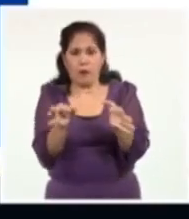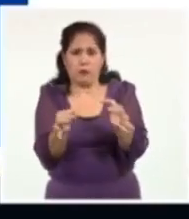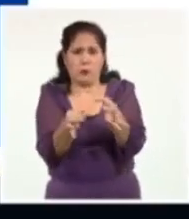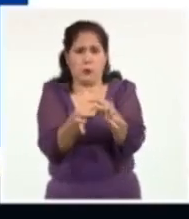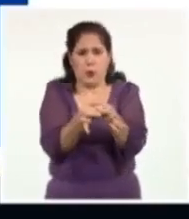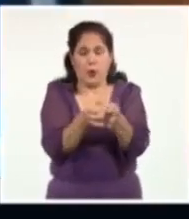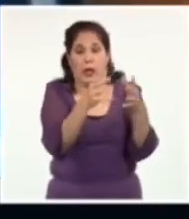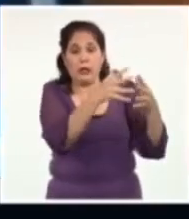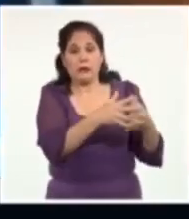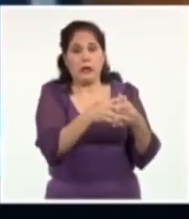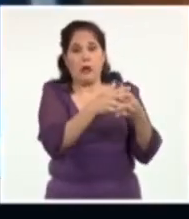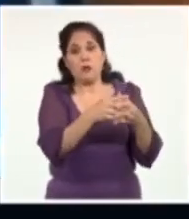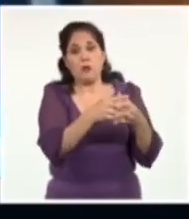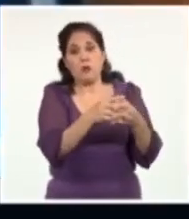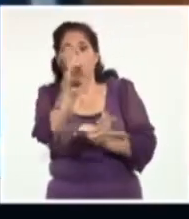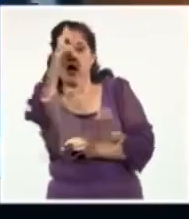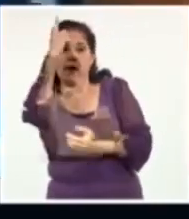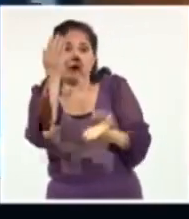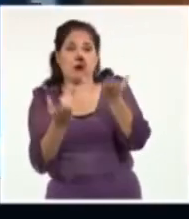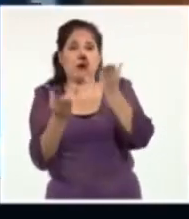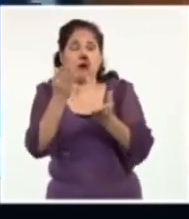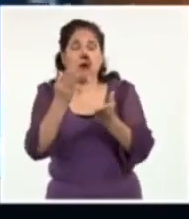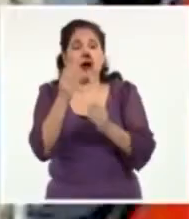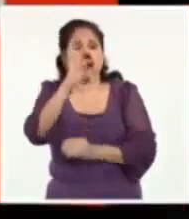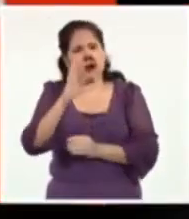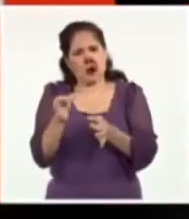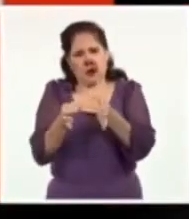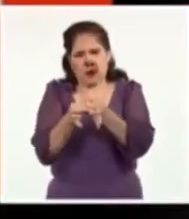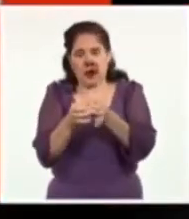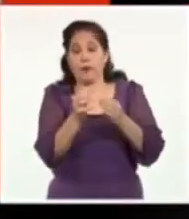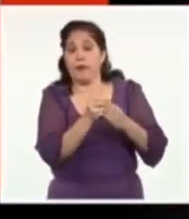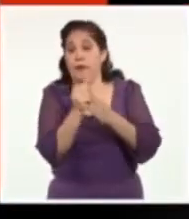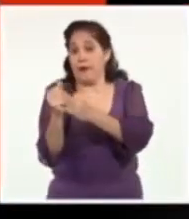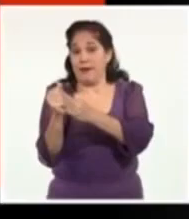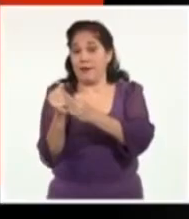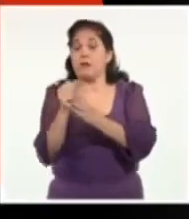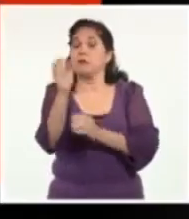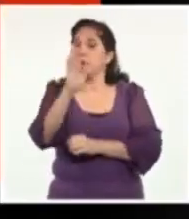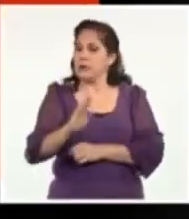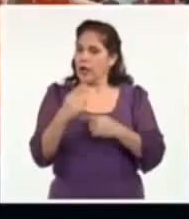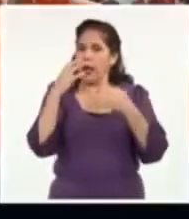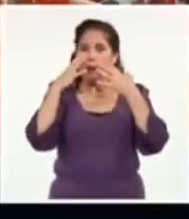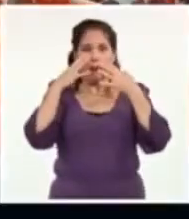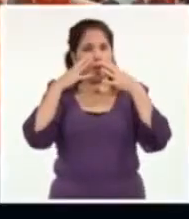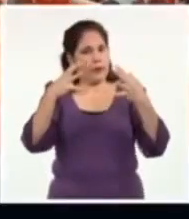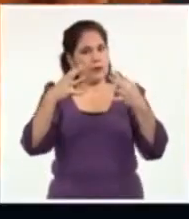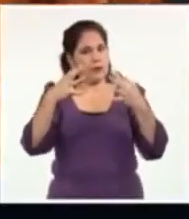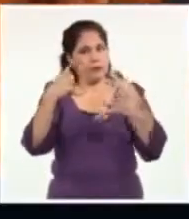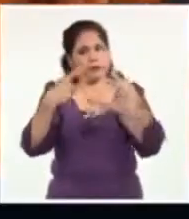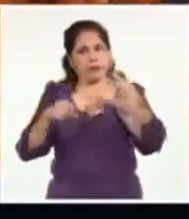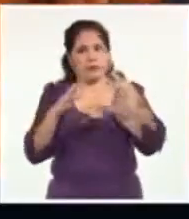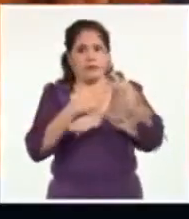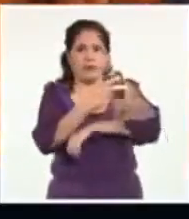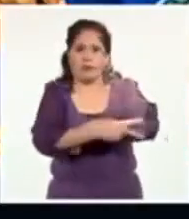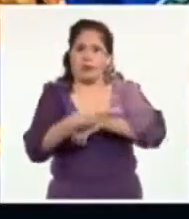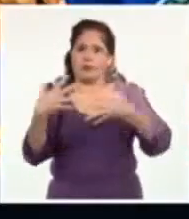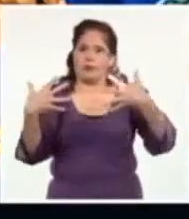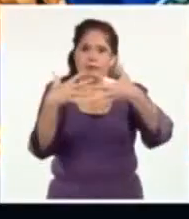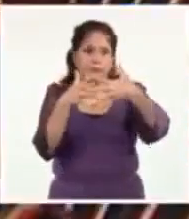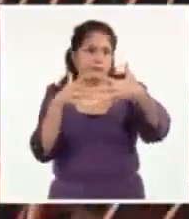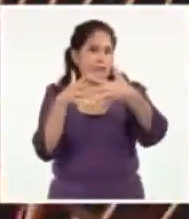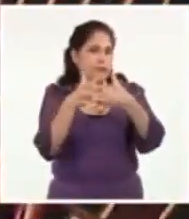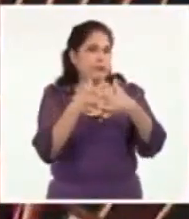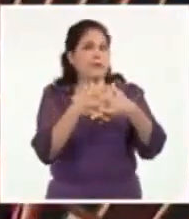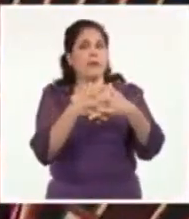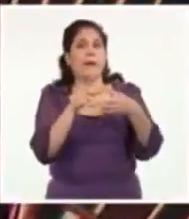que la de Estados Unidos o Alemania en ese momento. El liderazgo de Brasil fue decisivo en el terreno internacional. Estrechó las relaciones